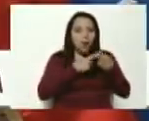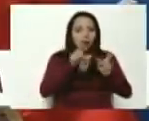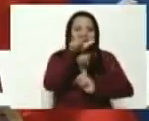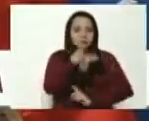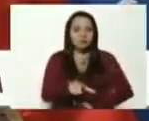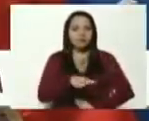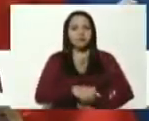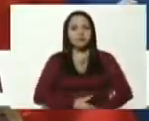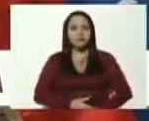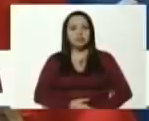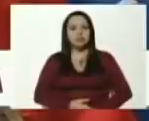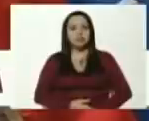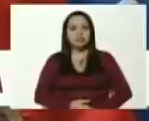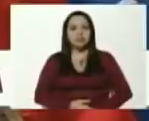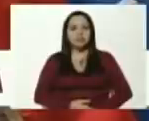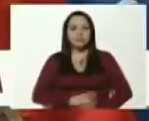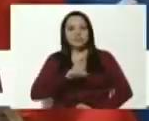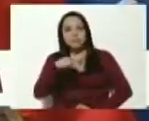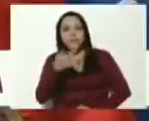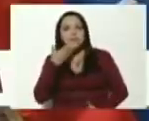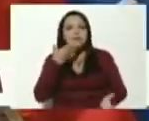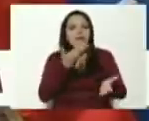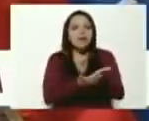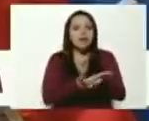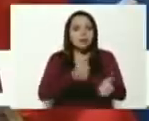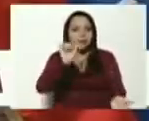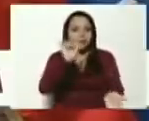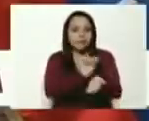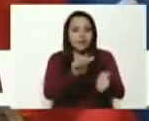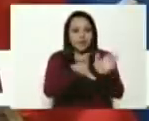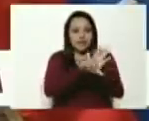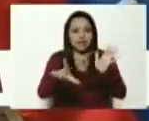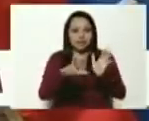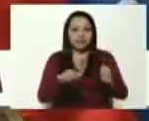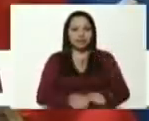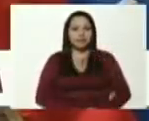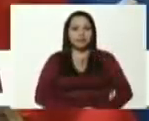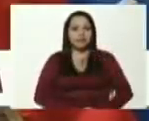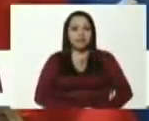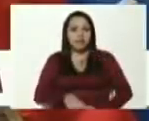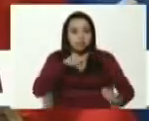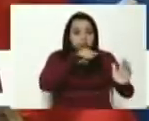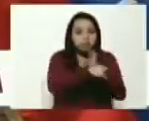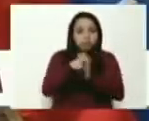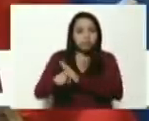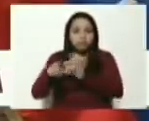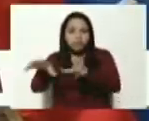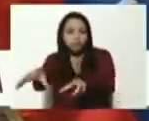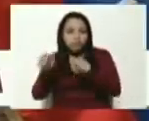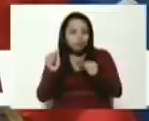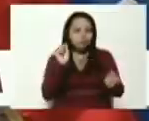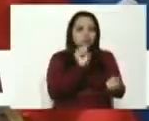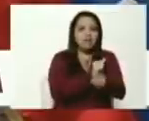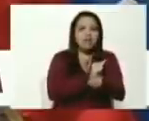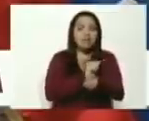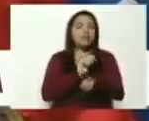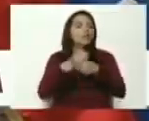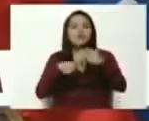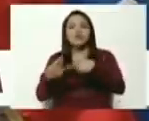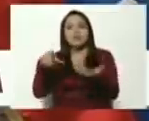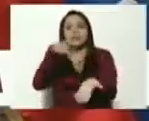ciudadanos a quienes se los solicitaron órdenes de aprehensión y allanamiento debido a su participación en